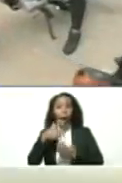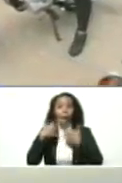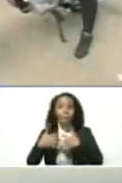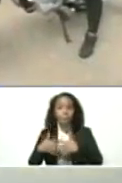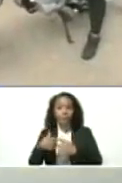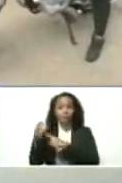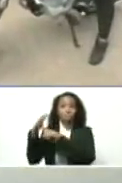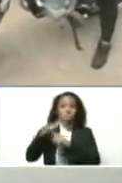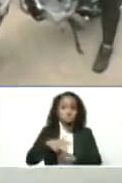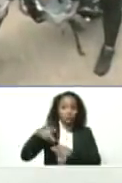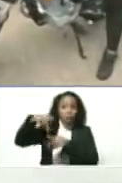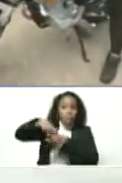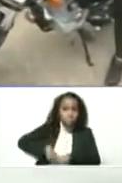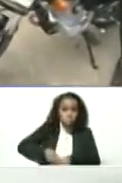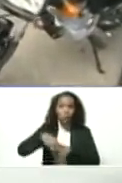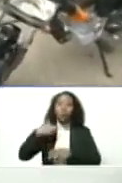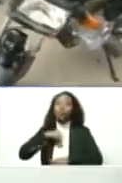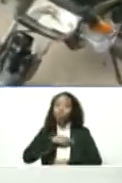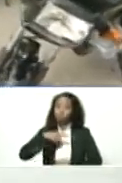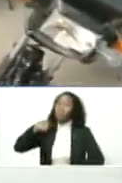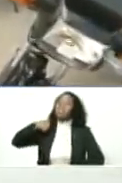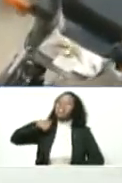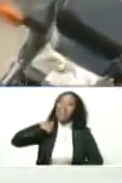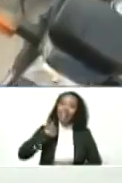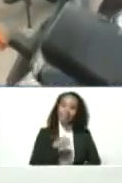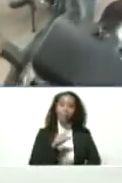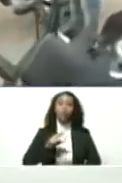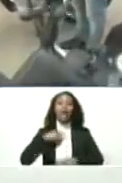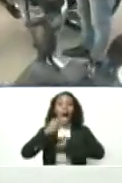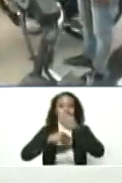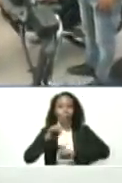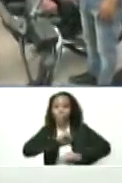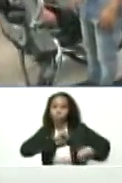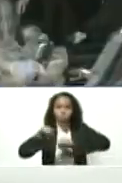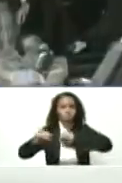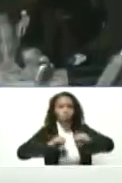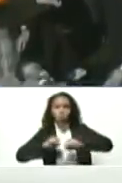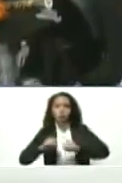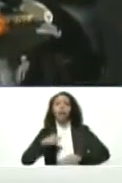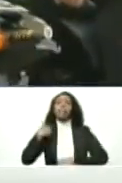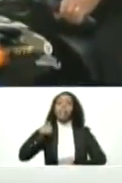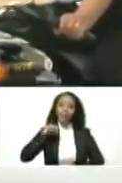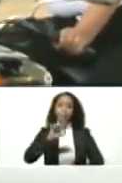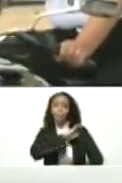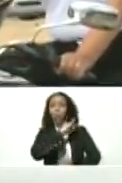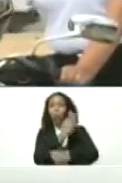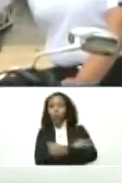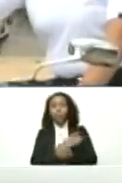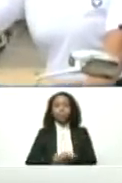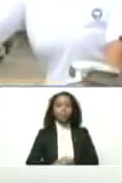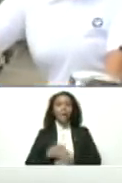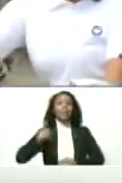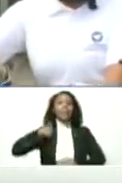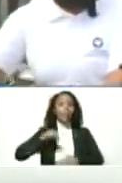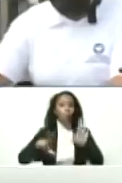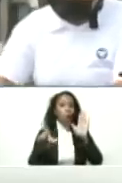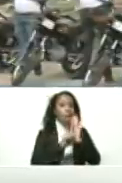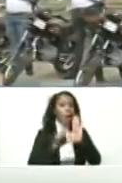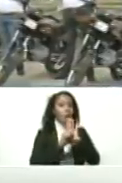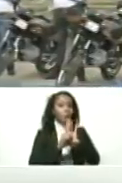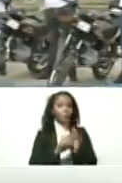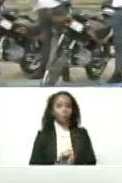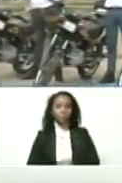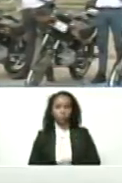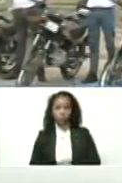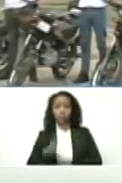una injusticia, nosotros tenemos que actuar, tenemos el poder, tenemos la ley